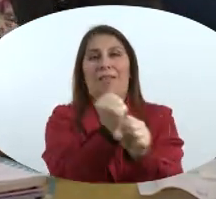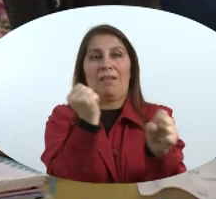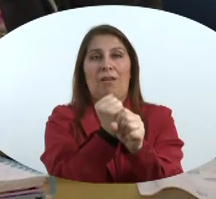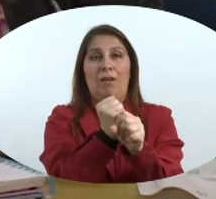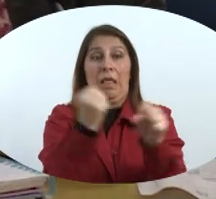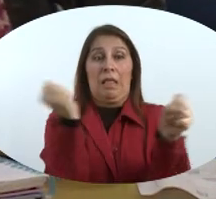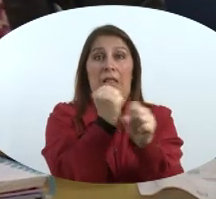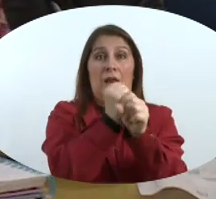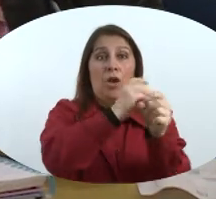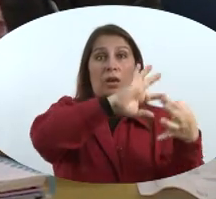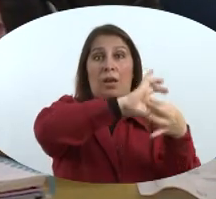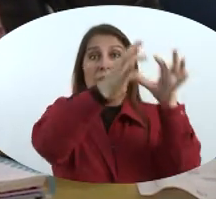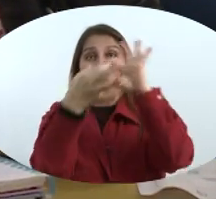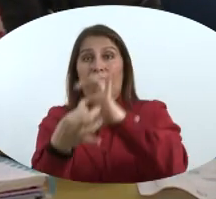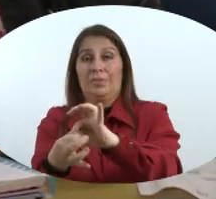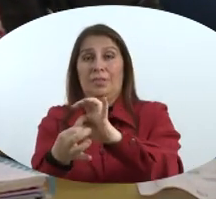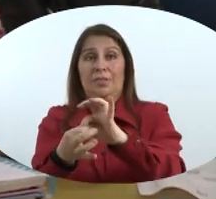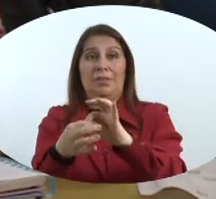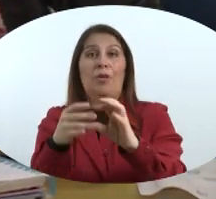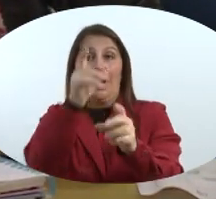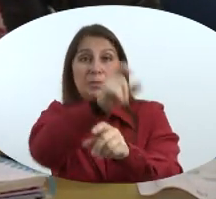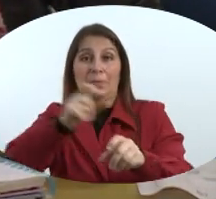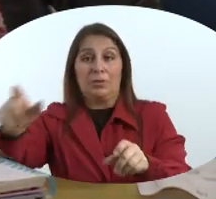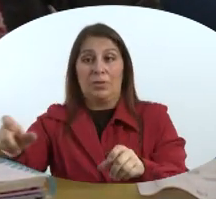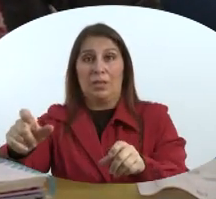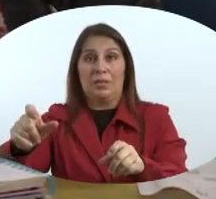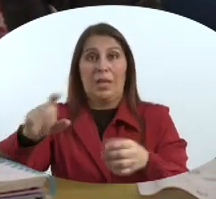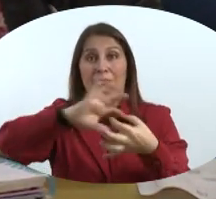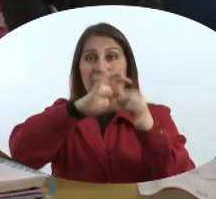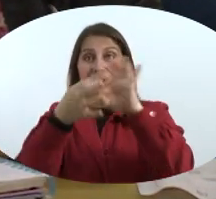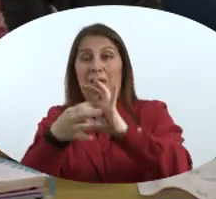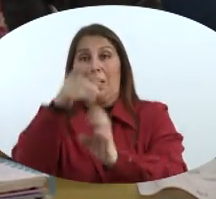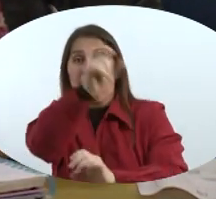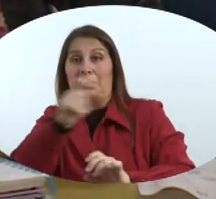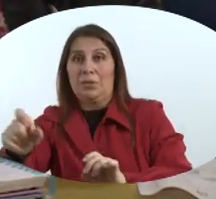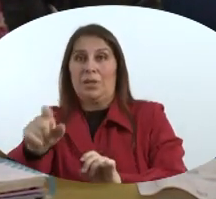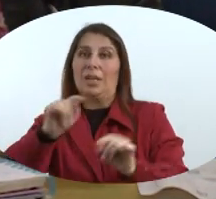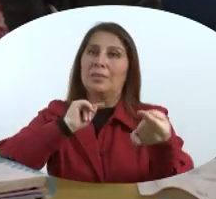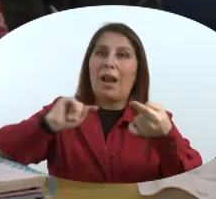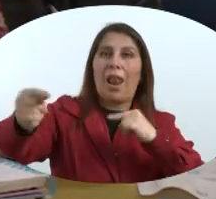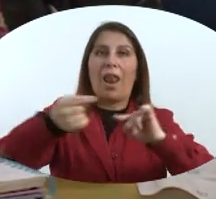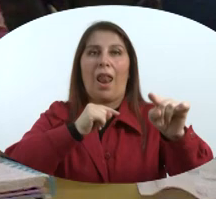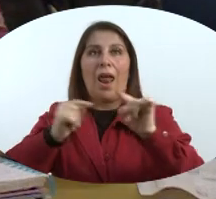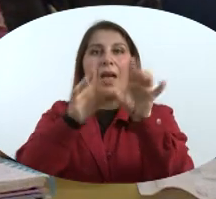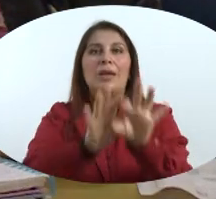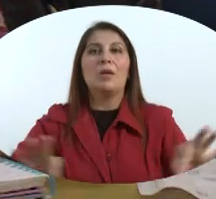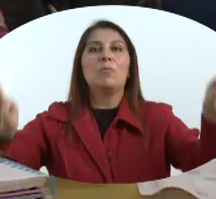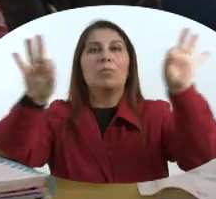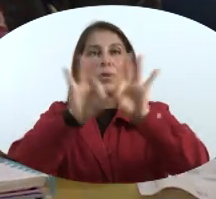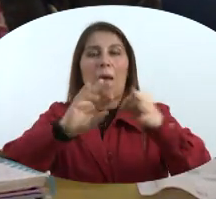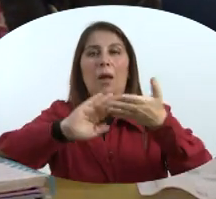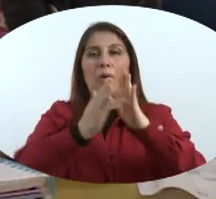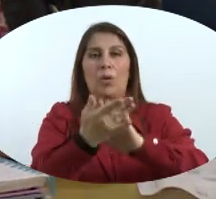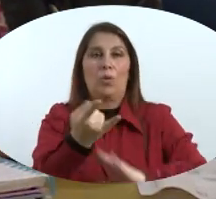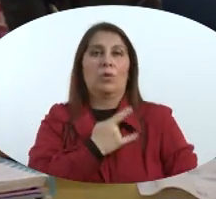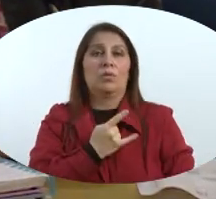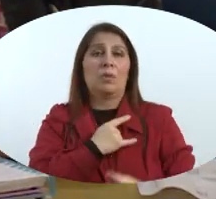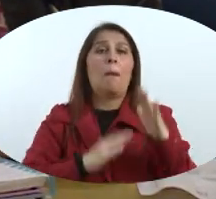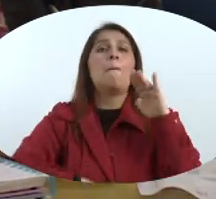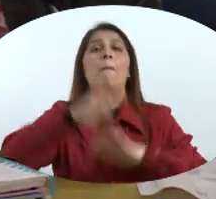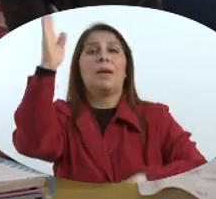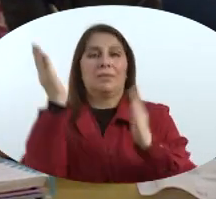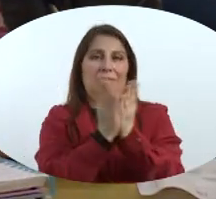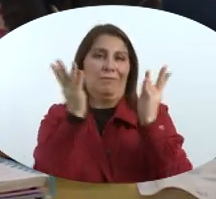con la gente y la vinculación con la gente lo da encabezar disputas y discusiones que son sentidas para la comunidad universitaria en particular